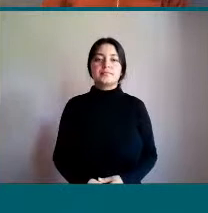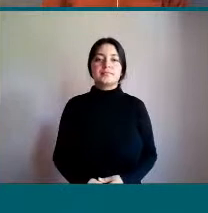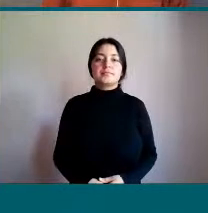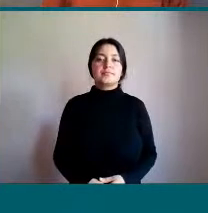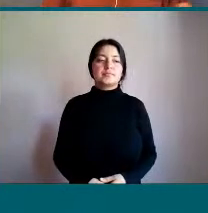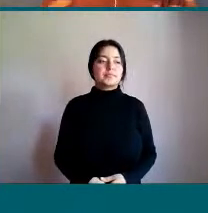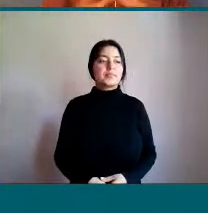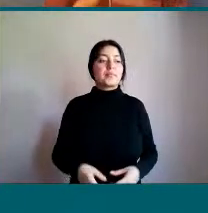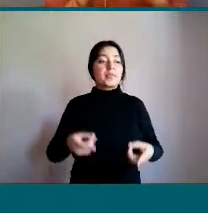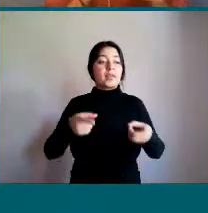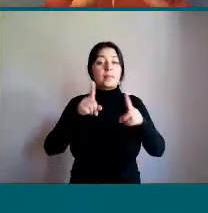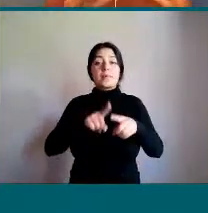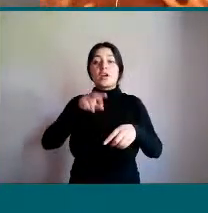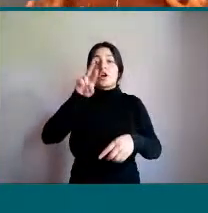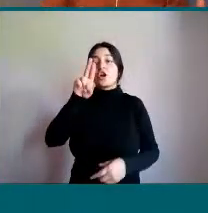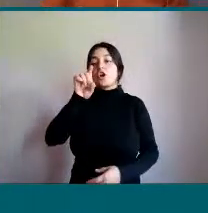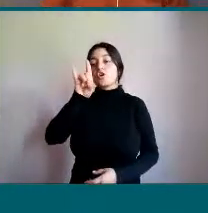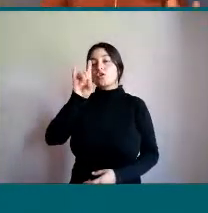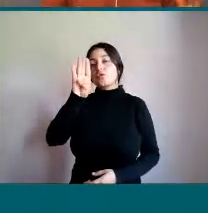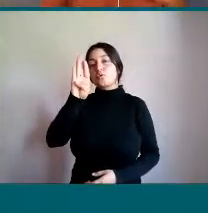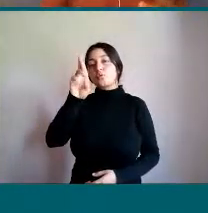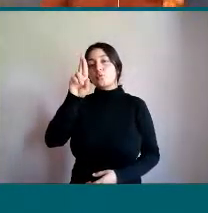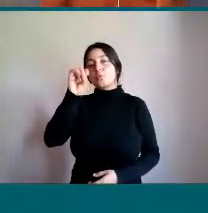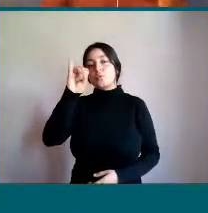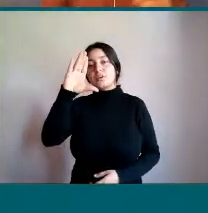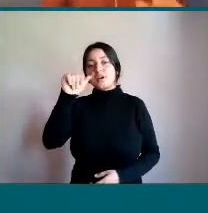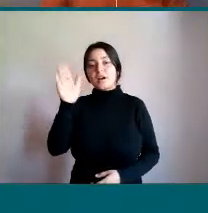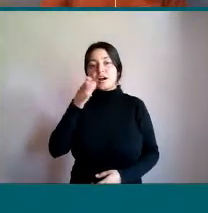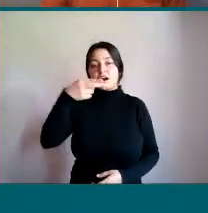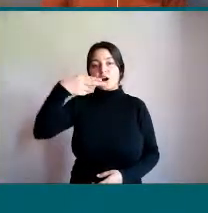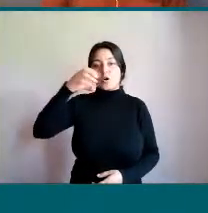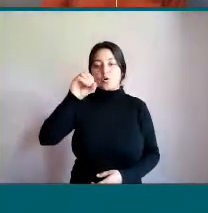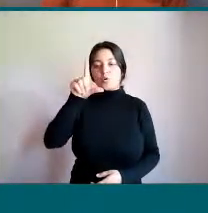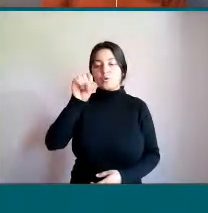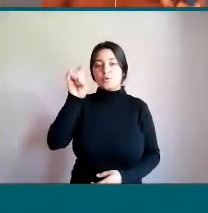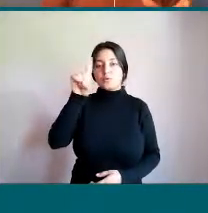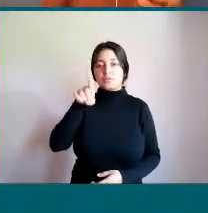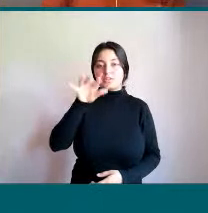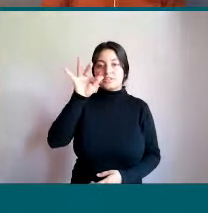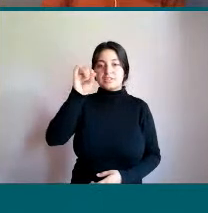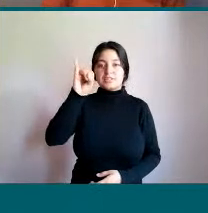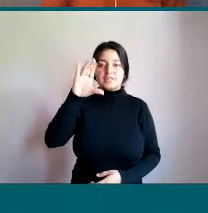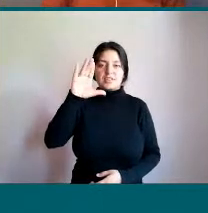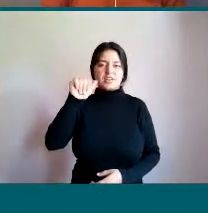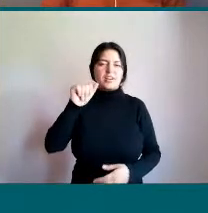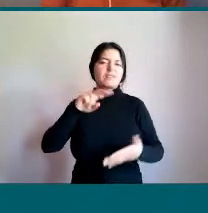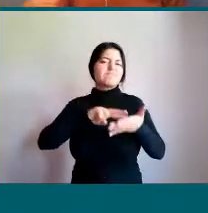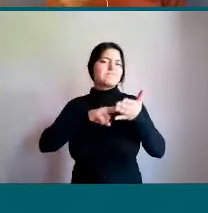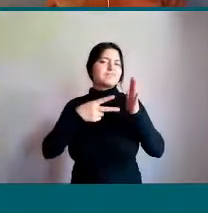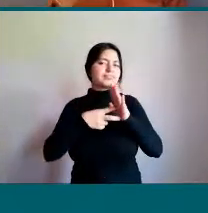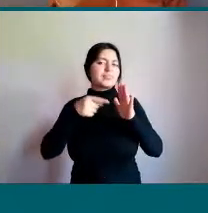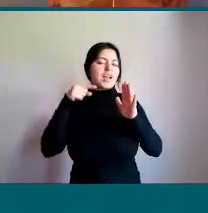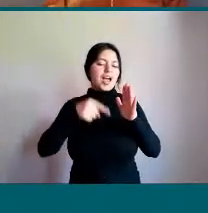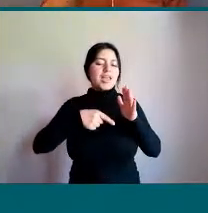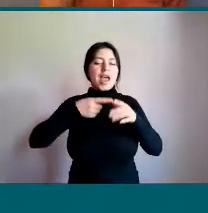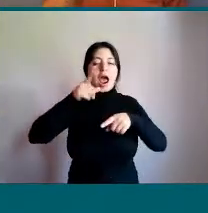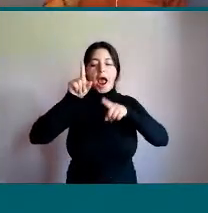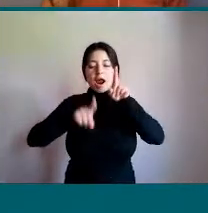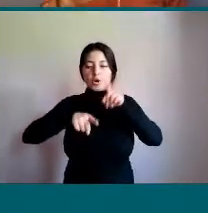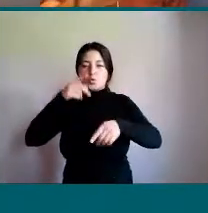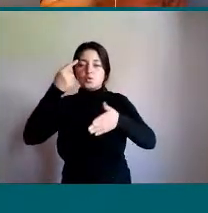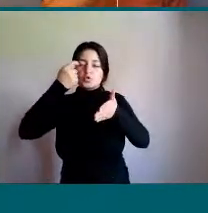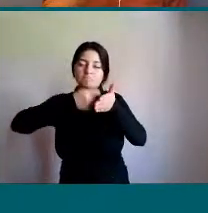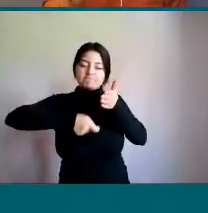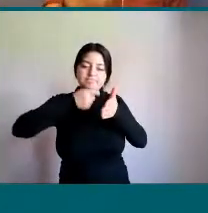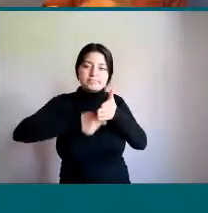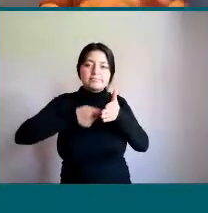¿vale? Que se emplea generalmente para mejorar posibles errores o deficiencias durante el proceso. O cuestionarios de